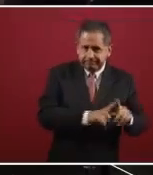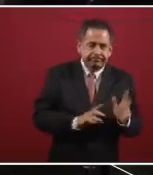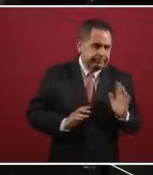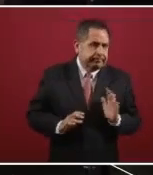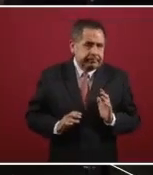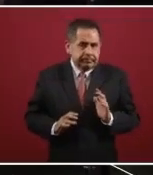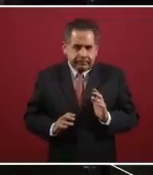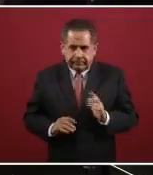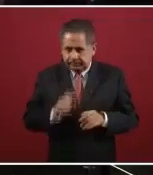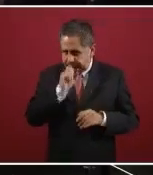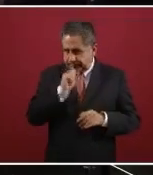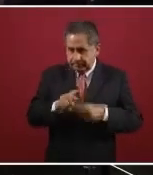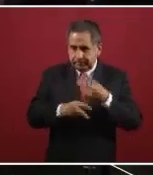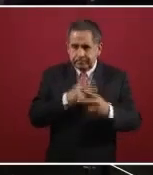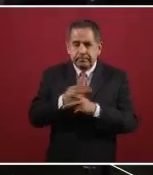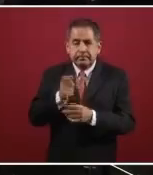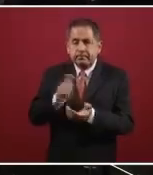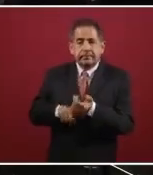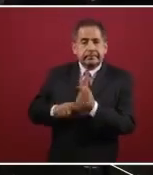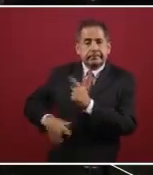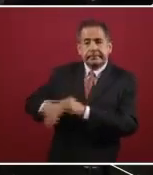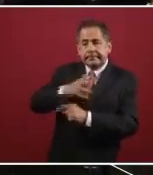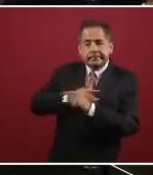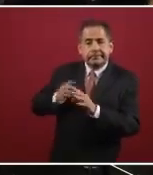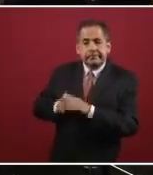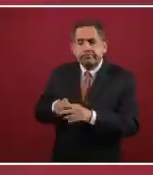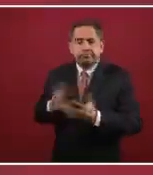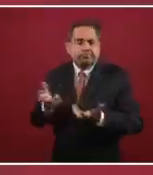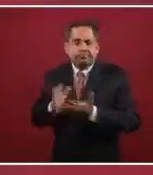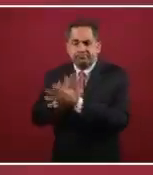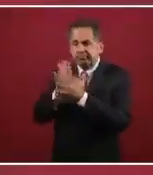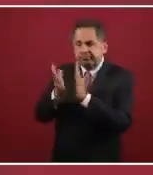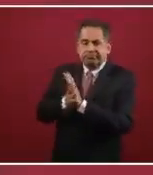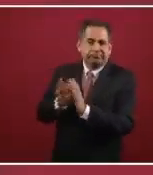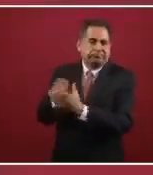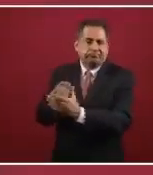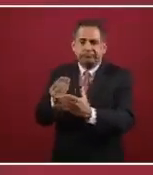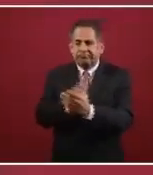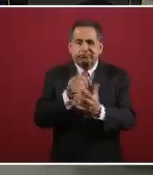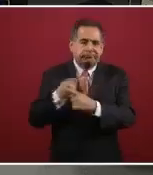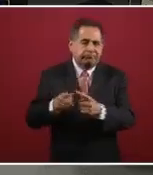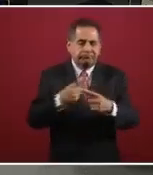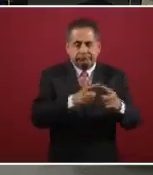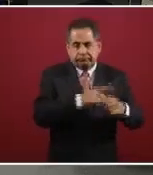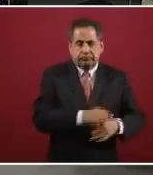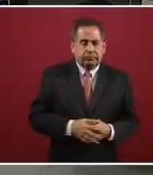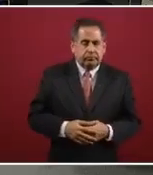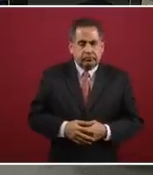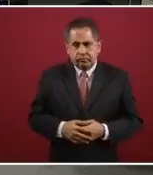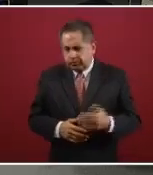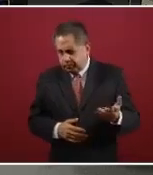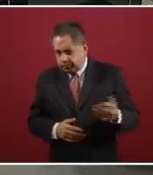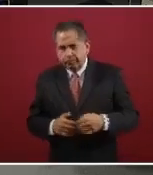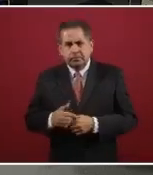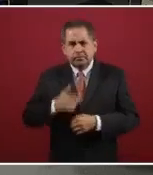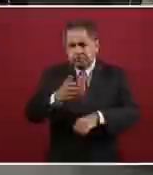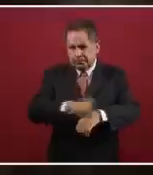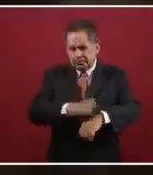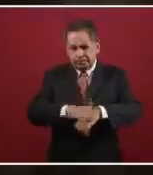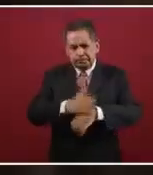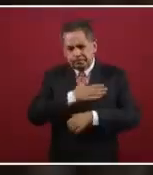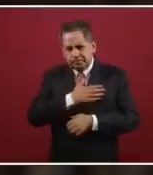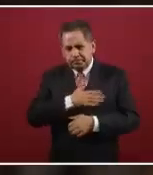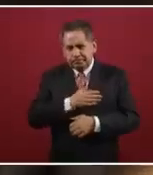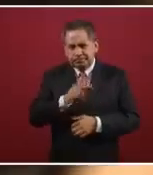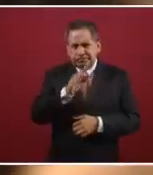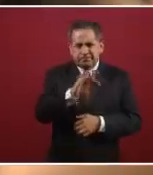prácticas, pero también el análisis contexto tiene que ver con el modus operandi de los grupos delictivos. ¿Sería un llamado por último a las fiscalías, en este